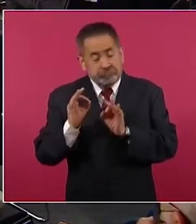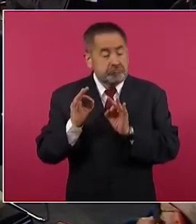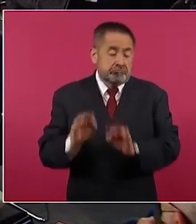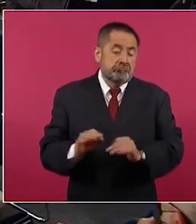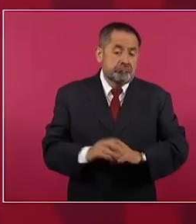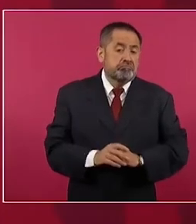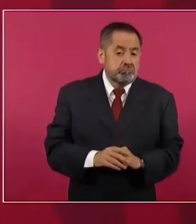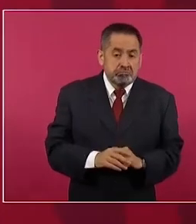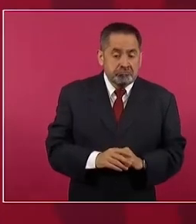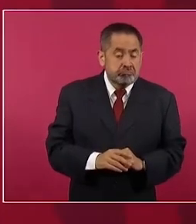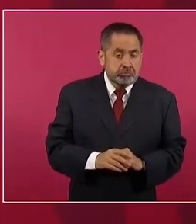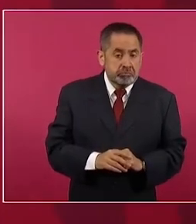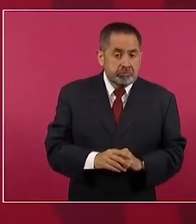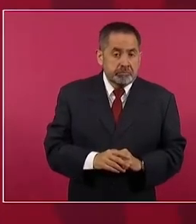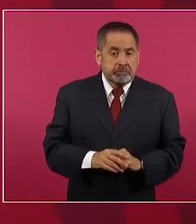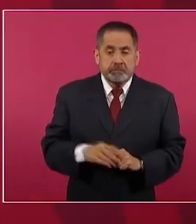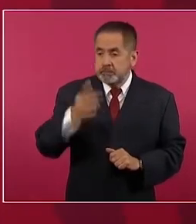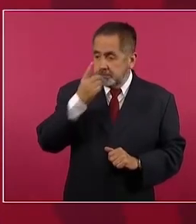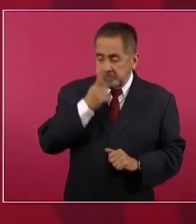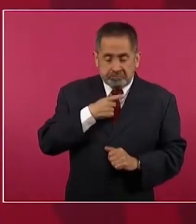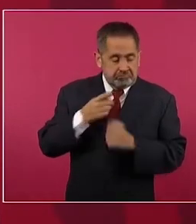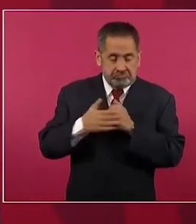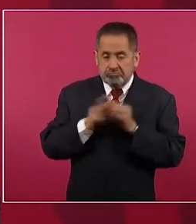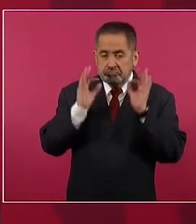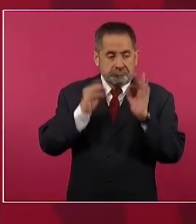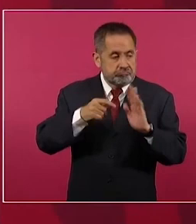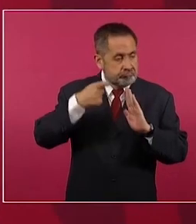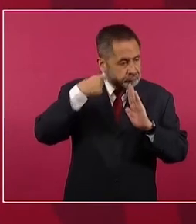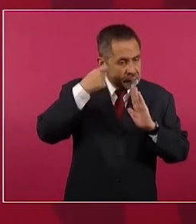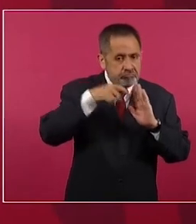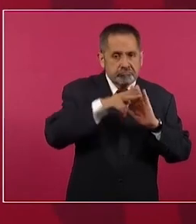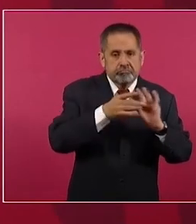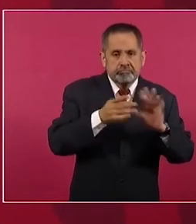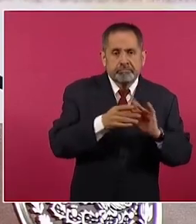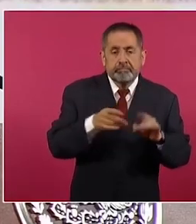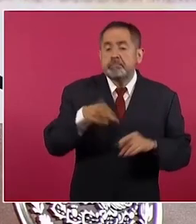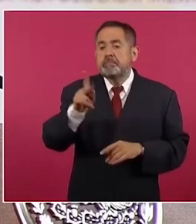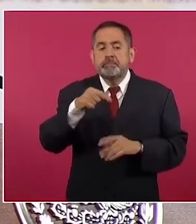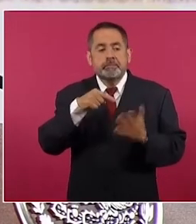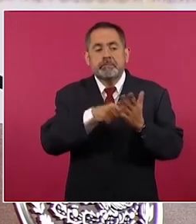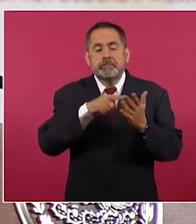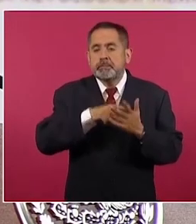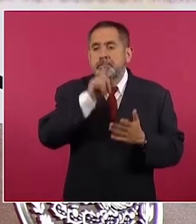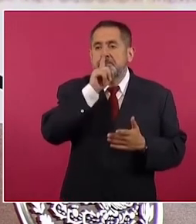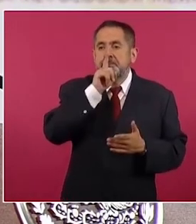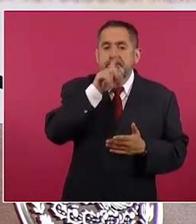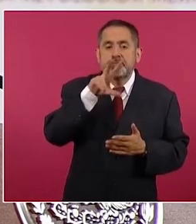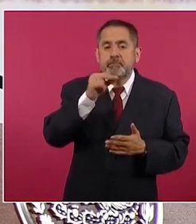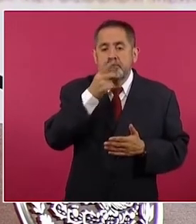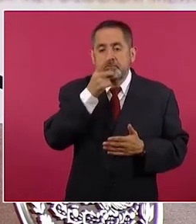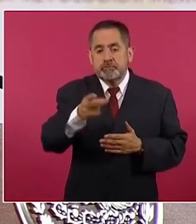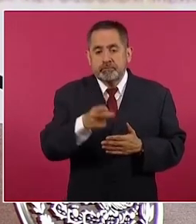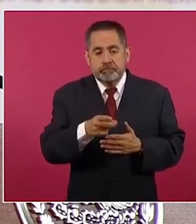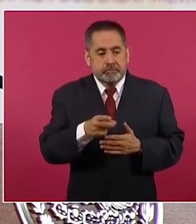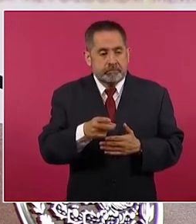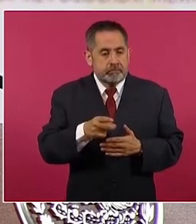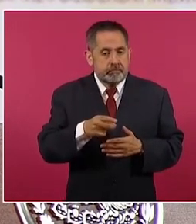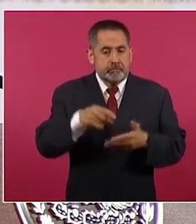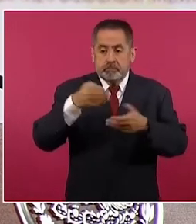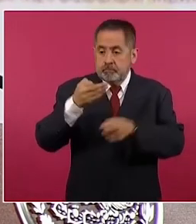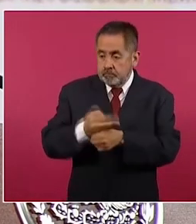y me dijeron que está bien, pero no hablan de que ya no hay tortura,